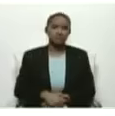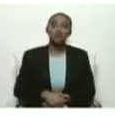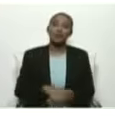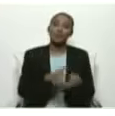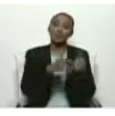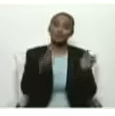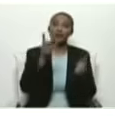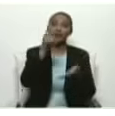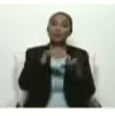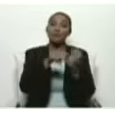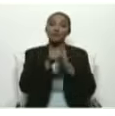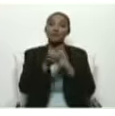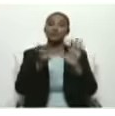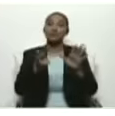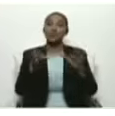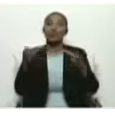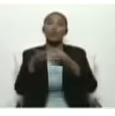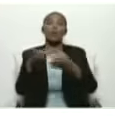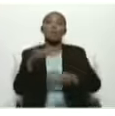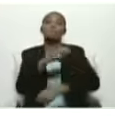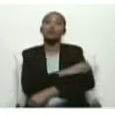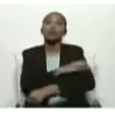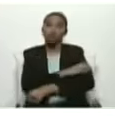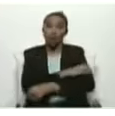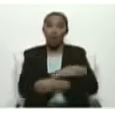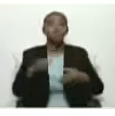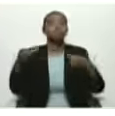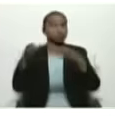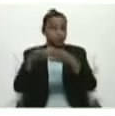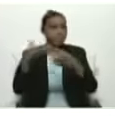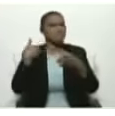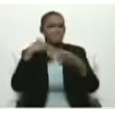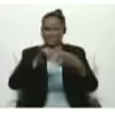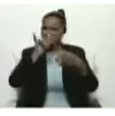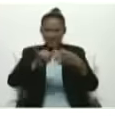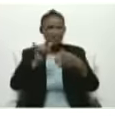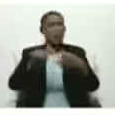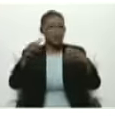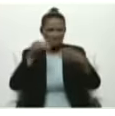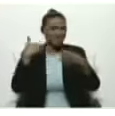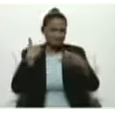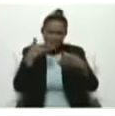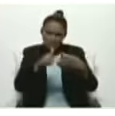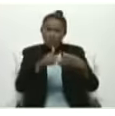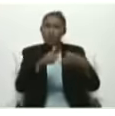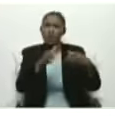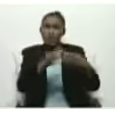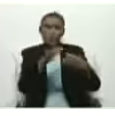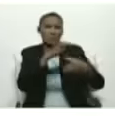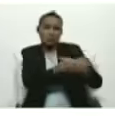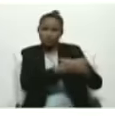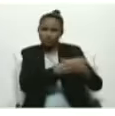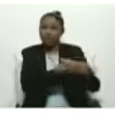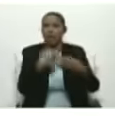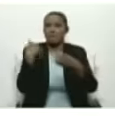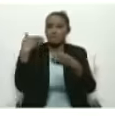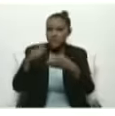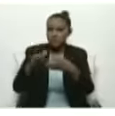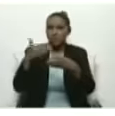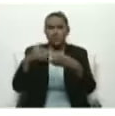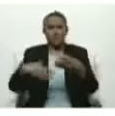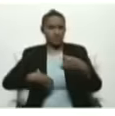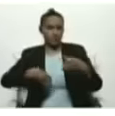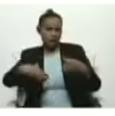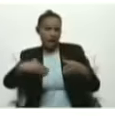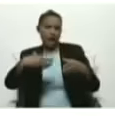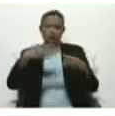2018, la oposición venezolana, la única oposición que existe, que son los blancos, que son los racistas, que son los de las clases medias altas y las clases altas,